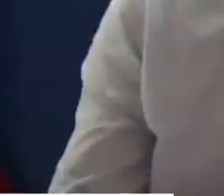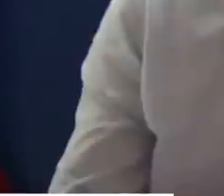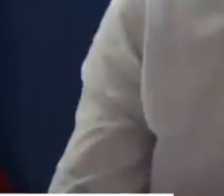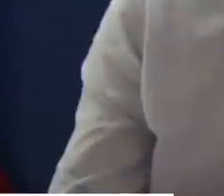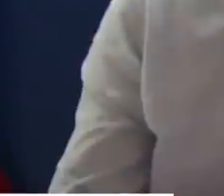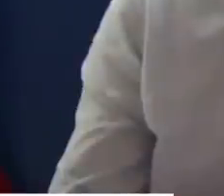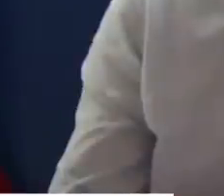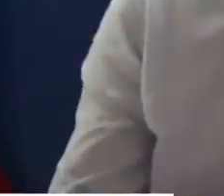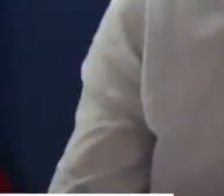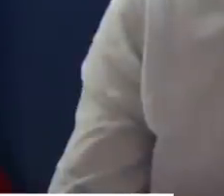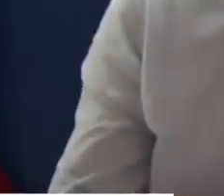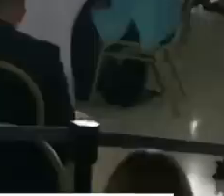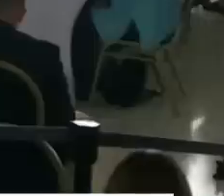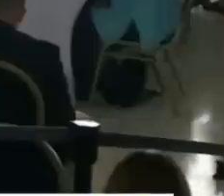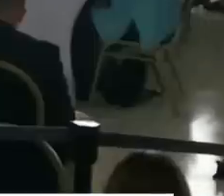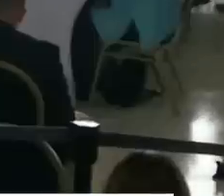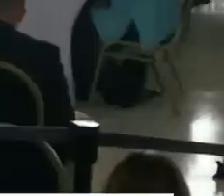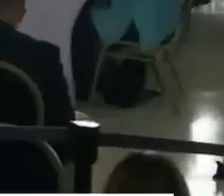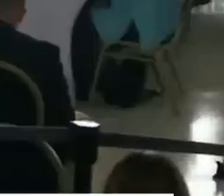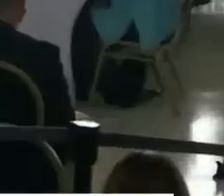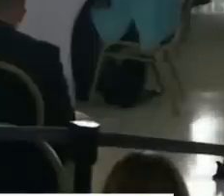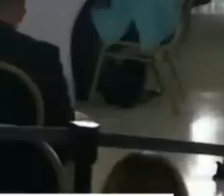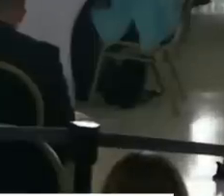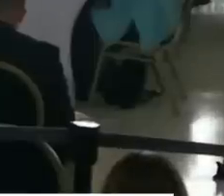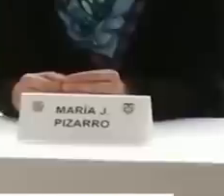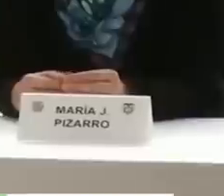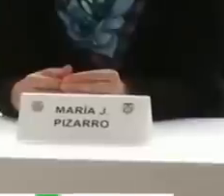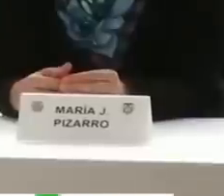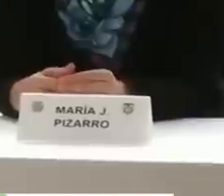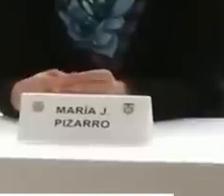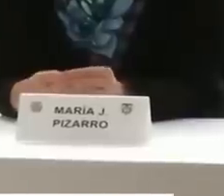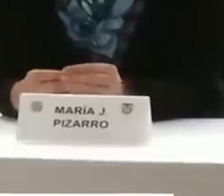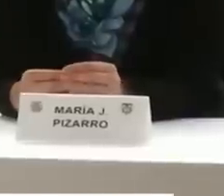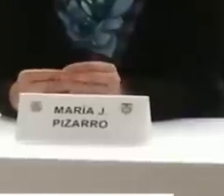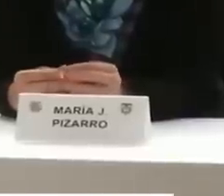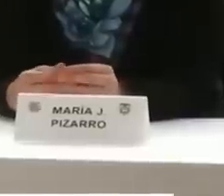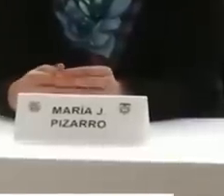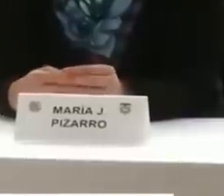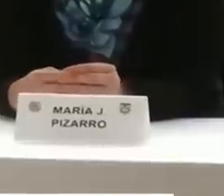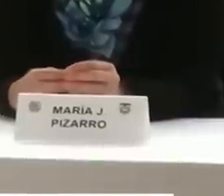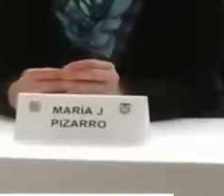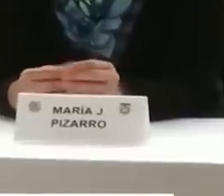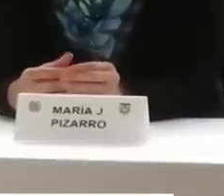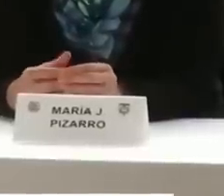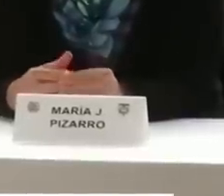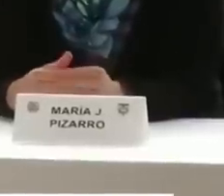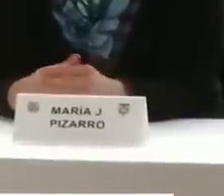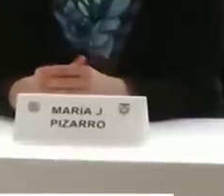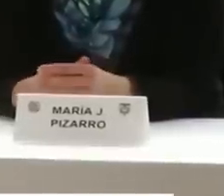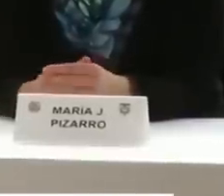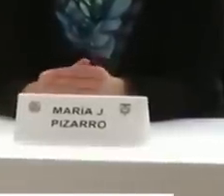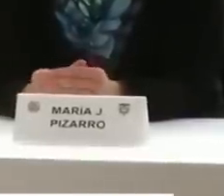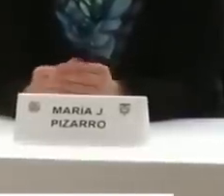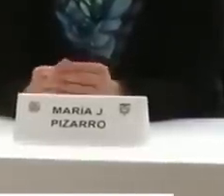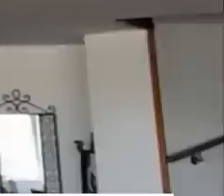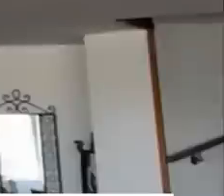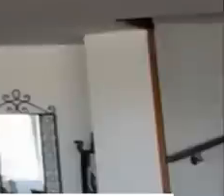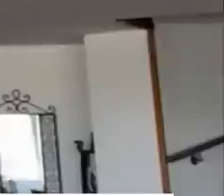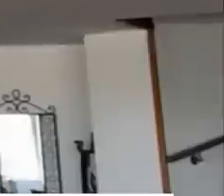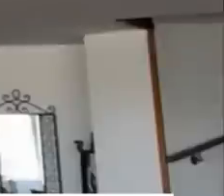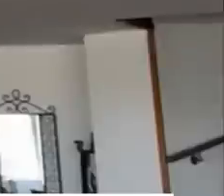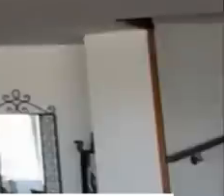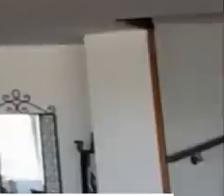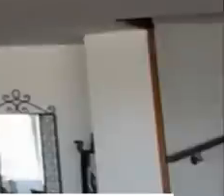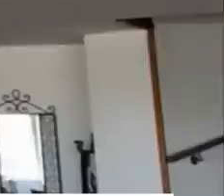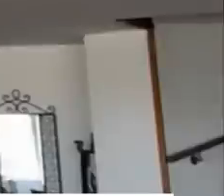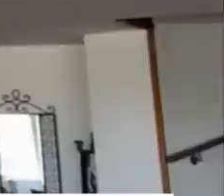cómo será la participación de la sociedad en la construcción de la paz, un tema que para los analistas es clave de cara a los primeros acuerdos. Hay